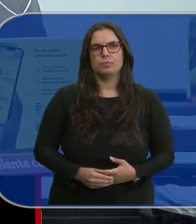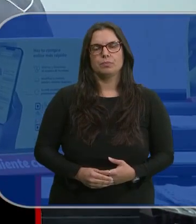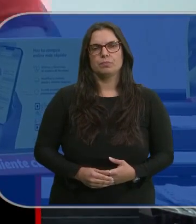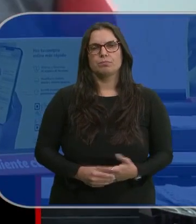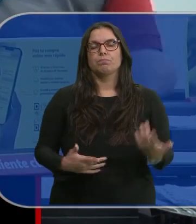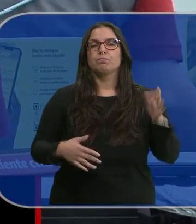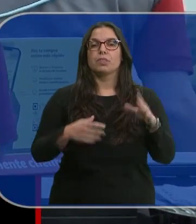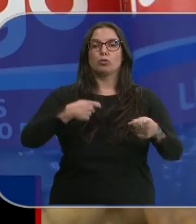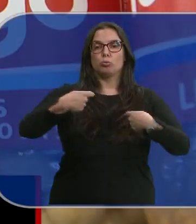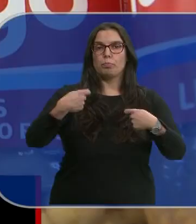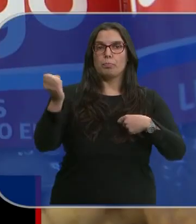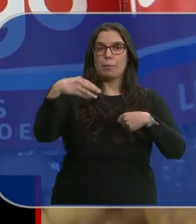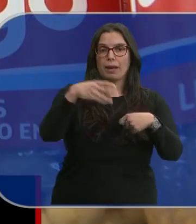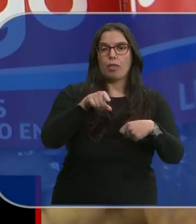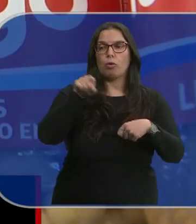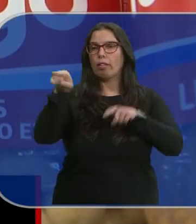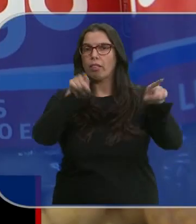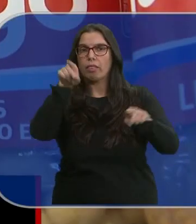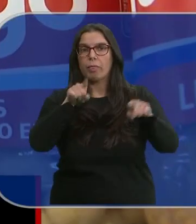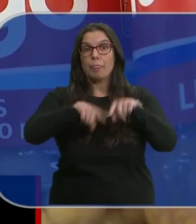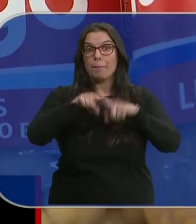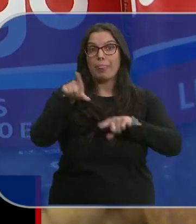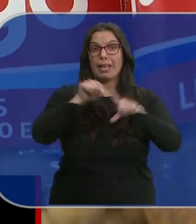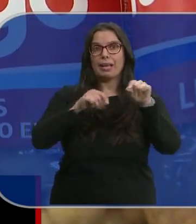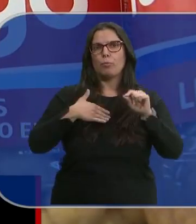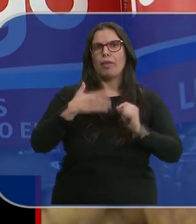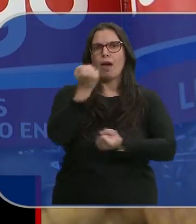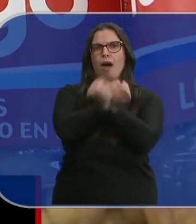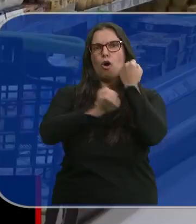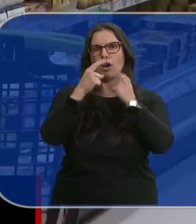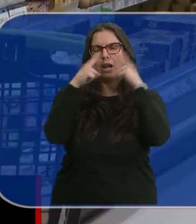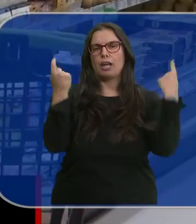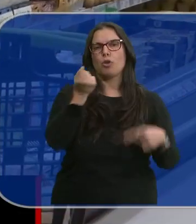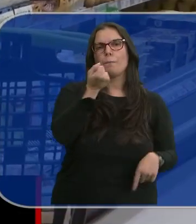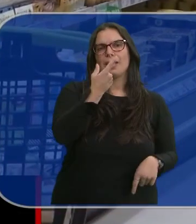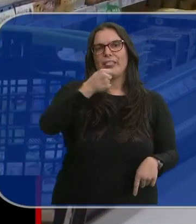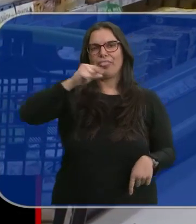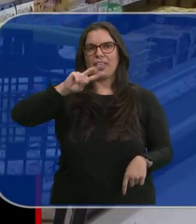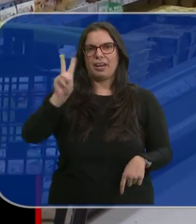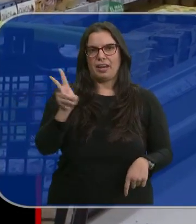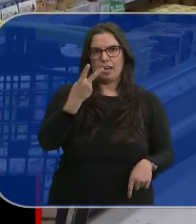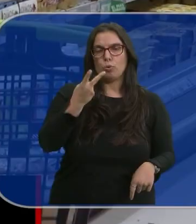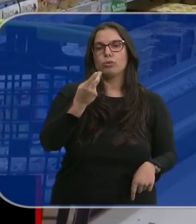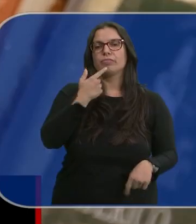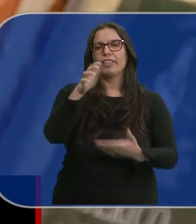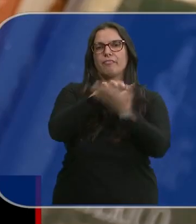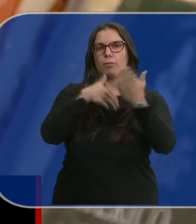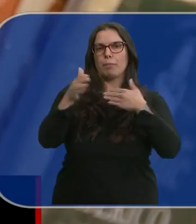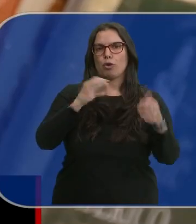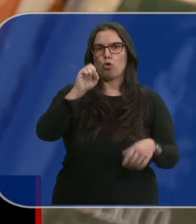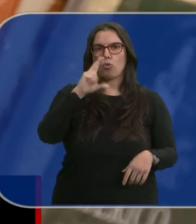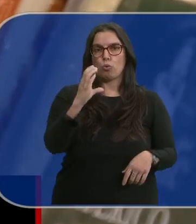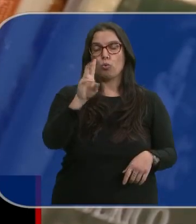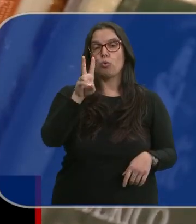Elegir uno u otro supermercado para hacer la compra nos puede ahorrar más de 1.100 euros al año. Lo dice el último informe de la OCU. Datos que hay que tener en